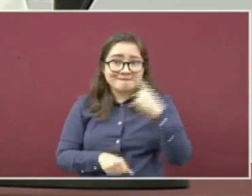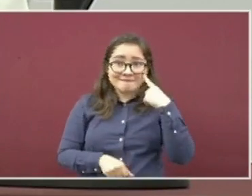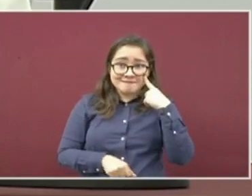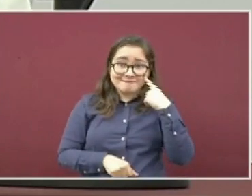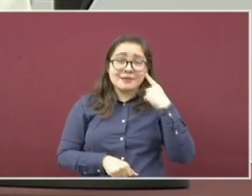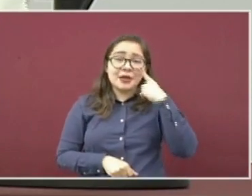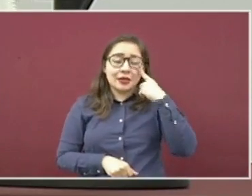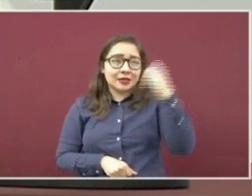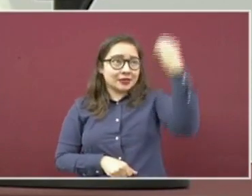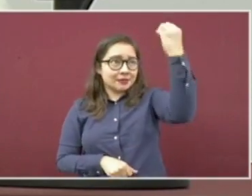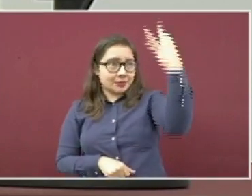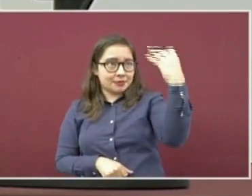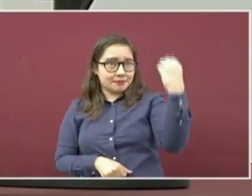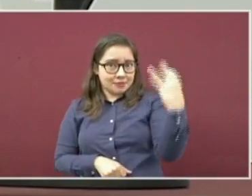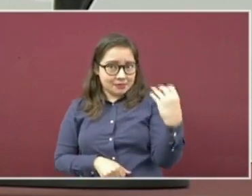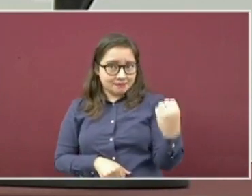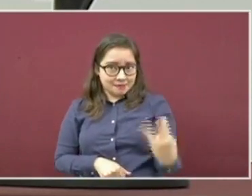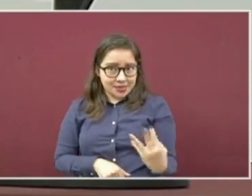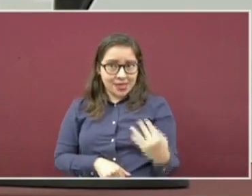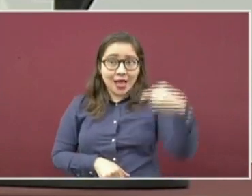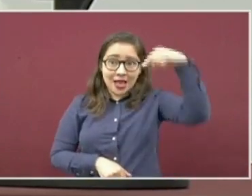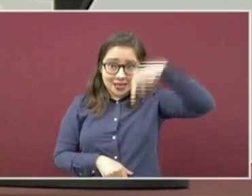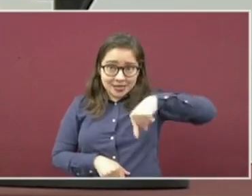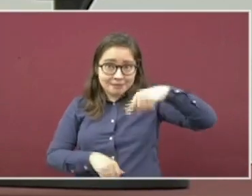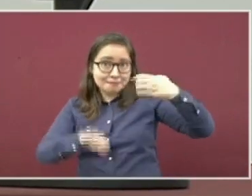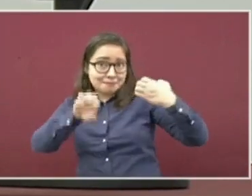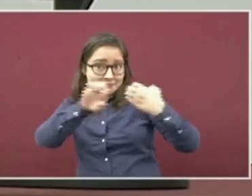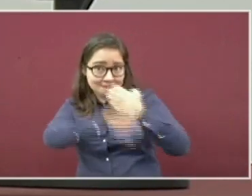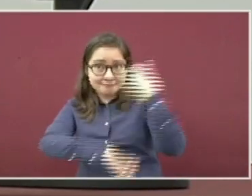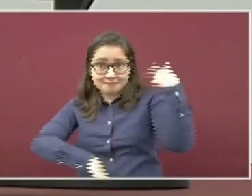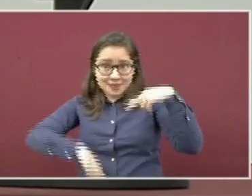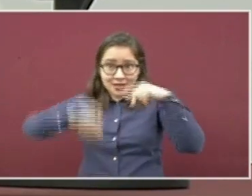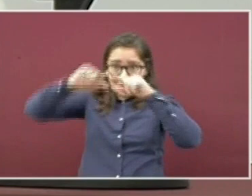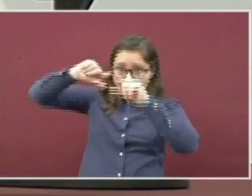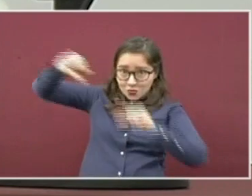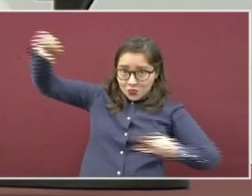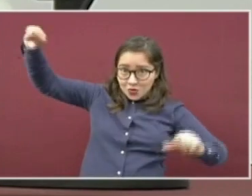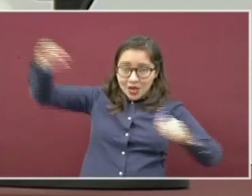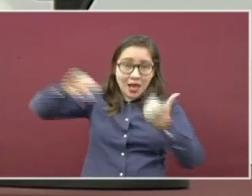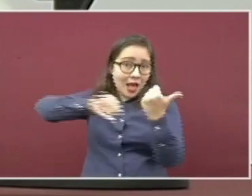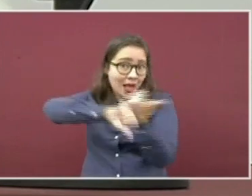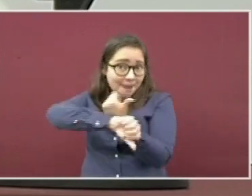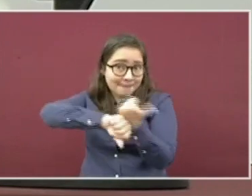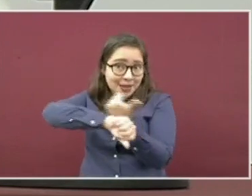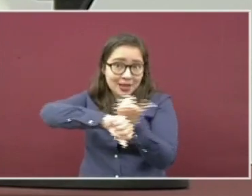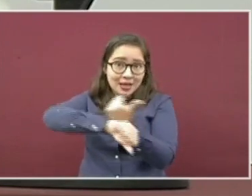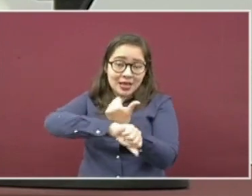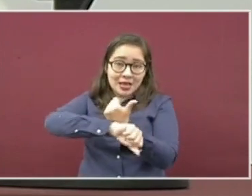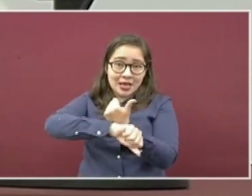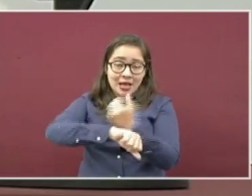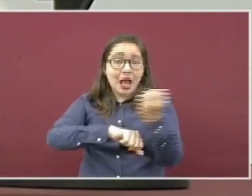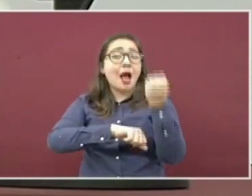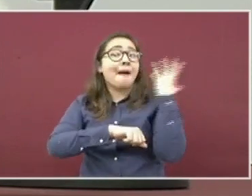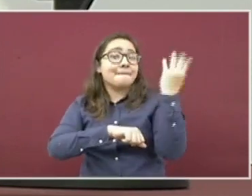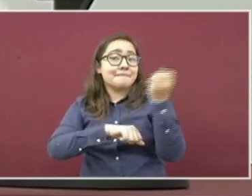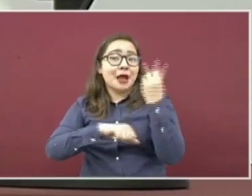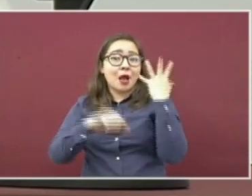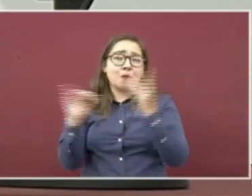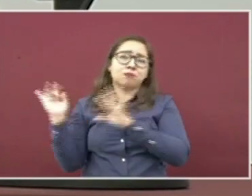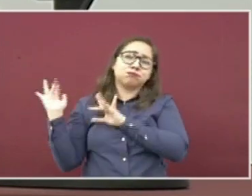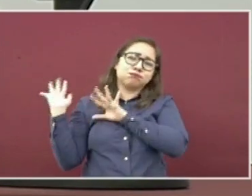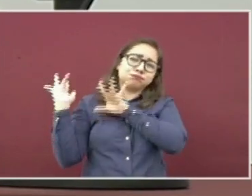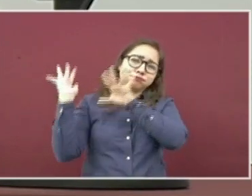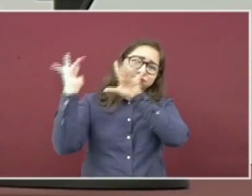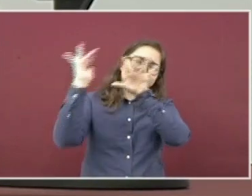semáforo epidemiológico que en Veracruz se encuentra en color amarillo, no se permiten eventos